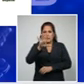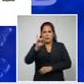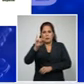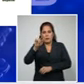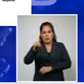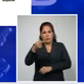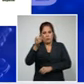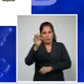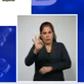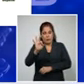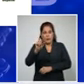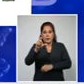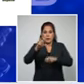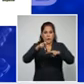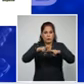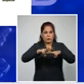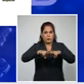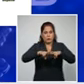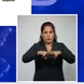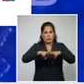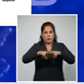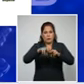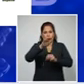456,8. Centro Habana